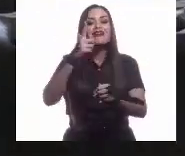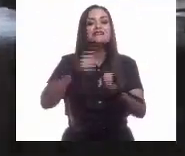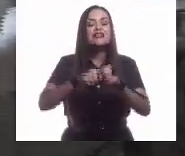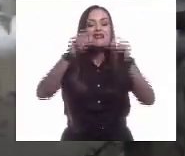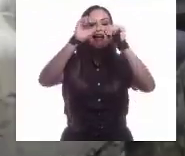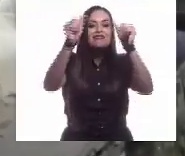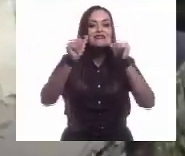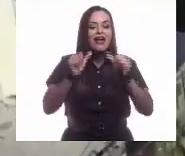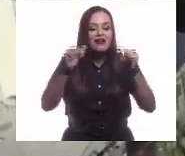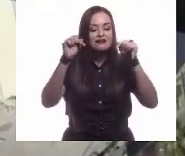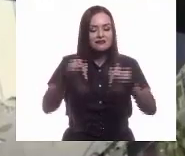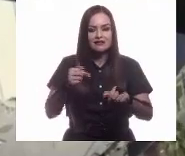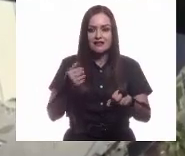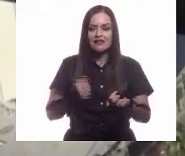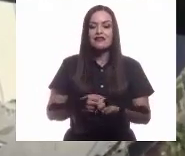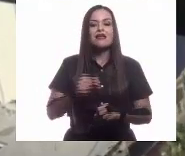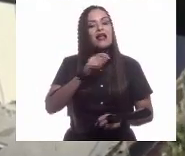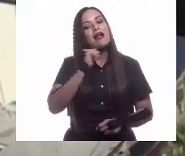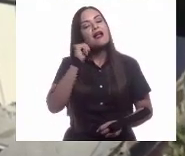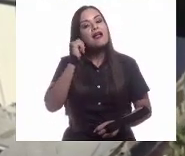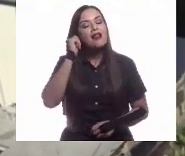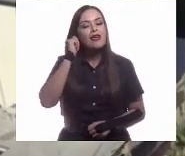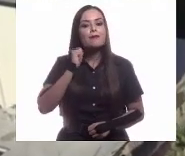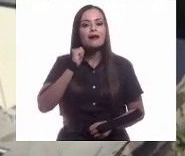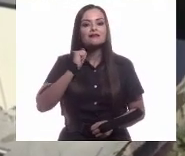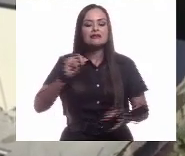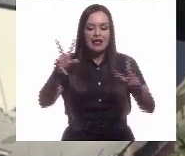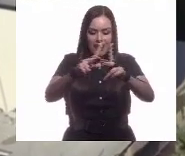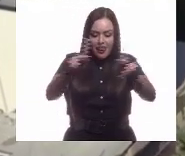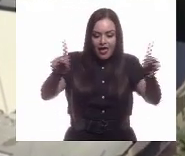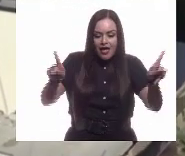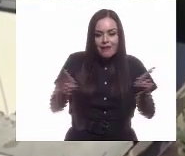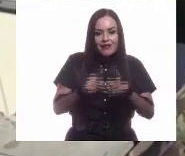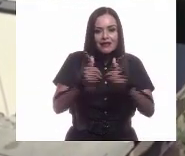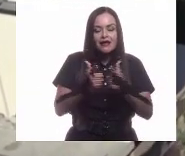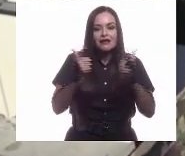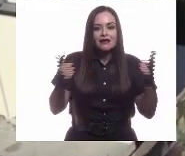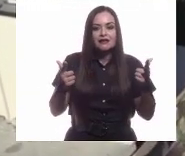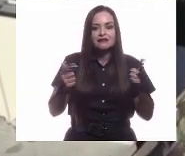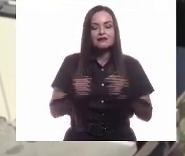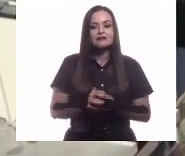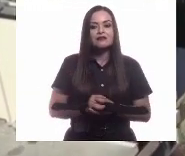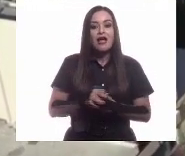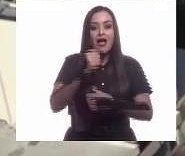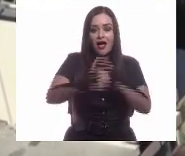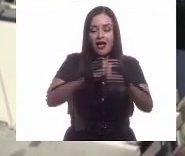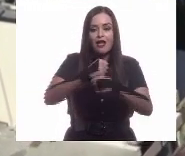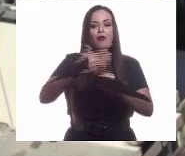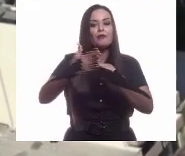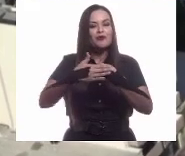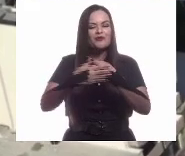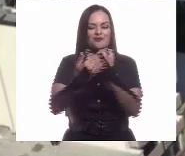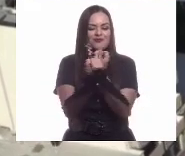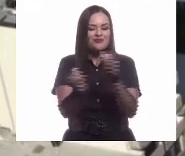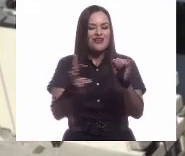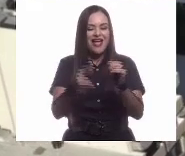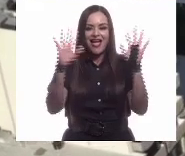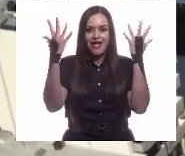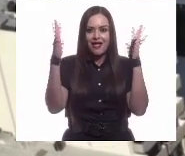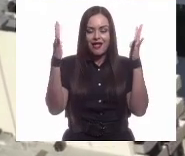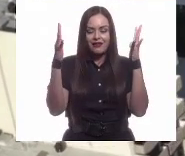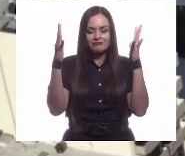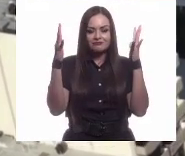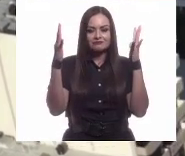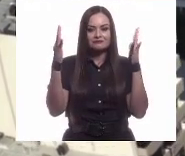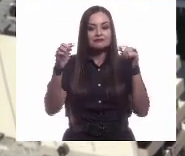en la ciudad de La Paz, ahí en nuestra plaza central, y que inauguraremos el próximo año y habrá de constituir, sin duda